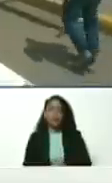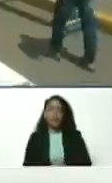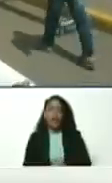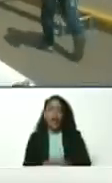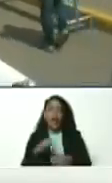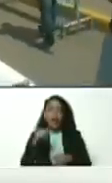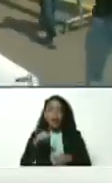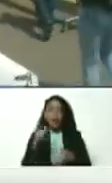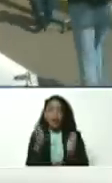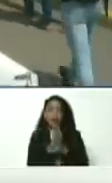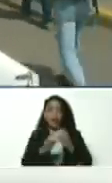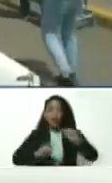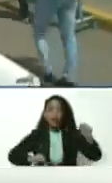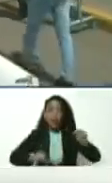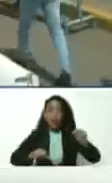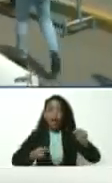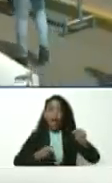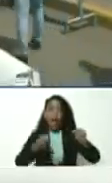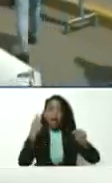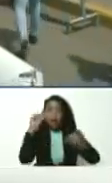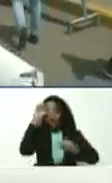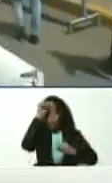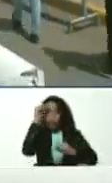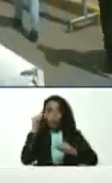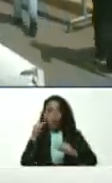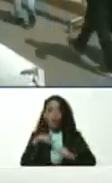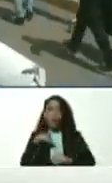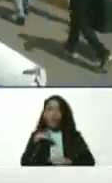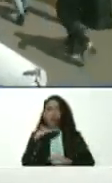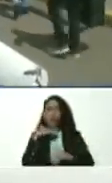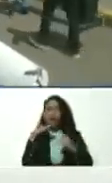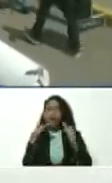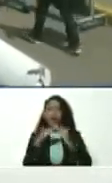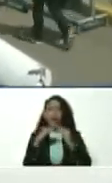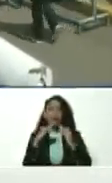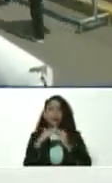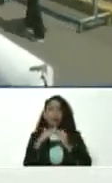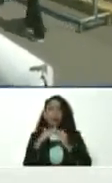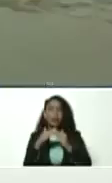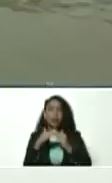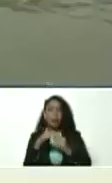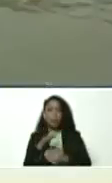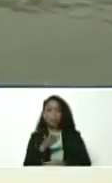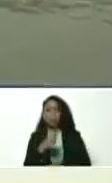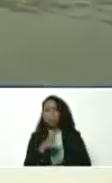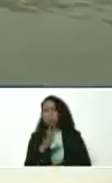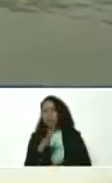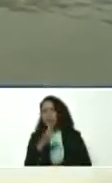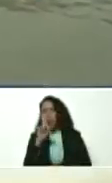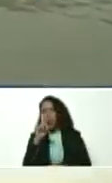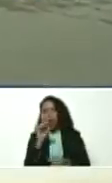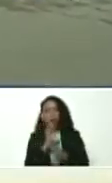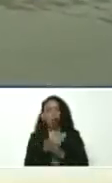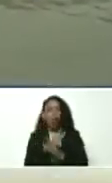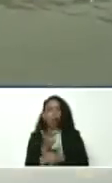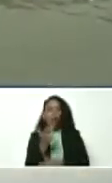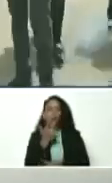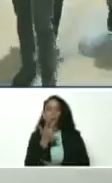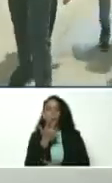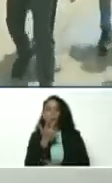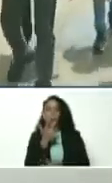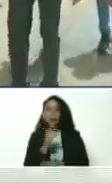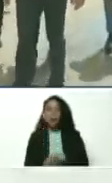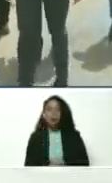cristóbal estuvo ayer domingo a casa llena full parecía un juego de